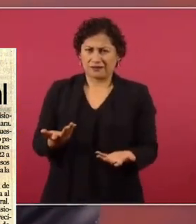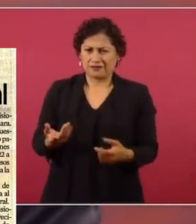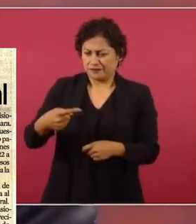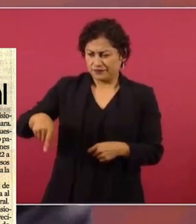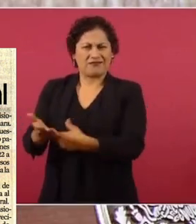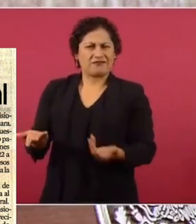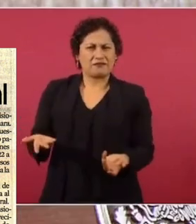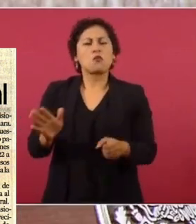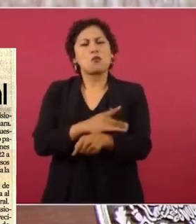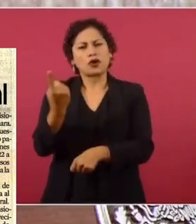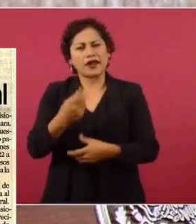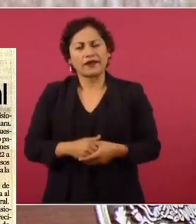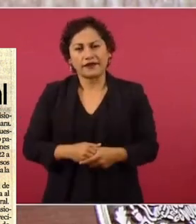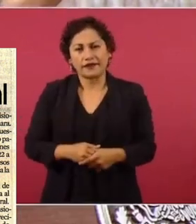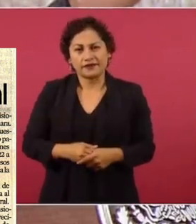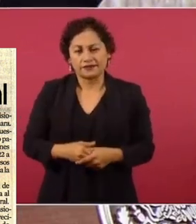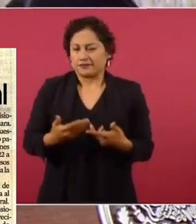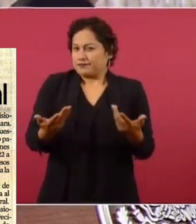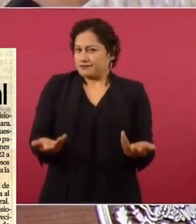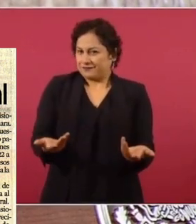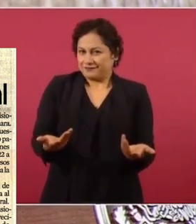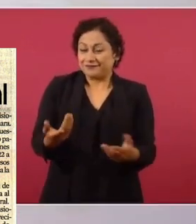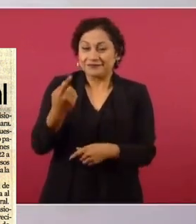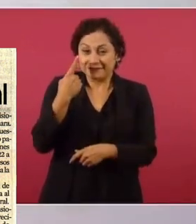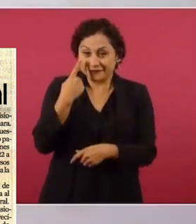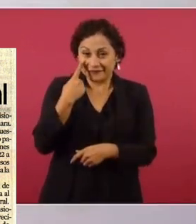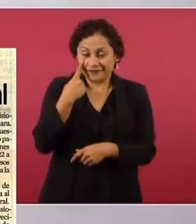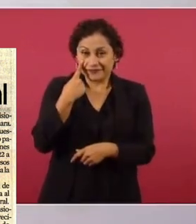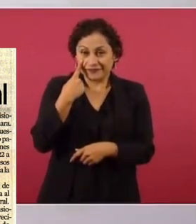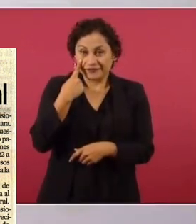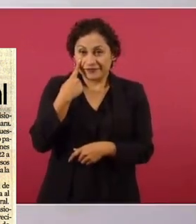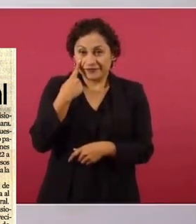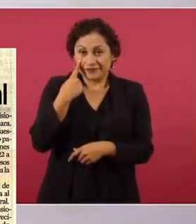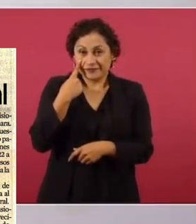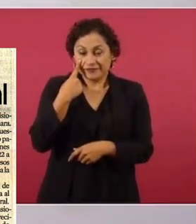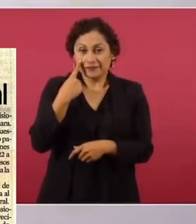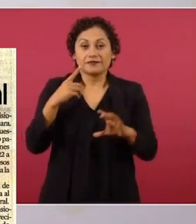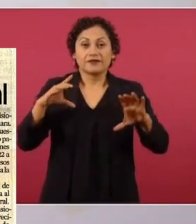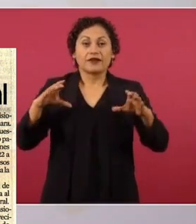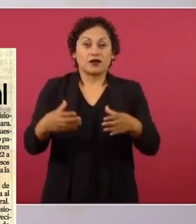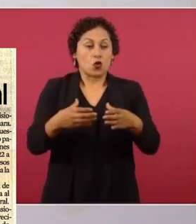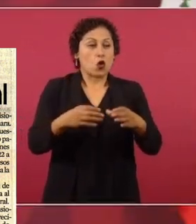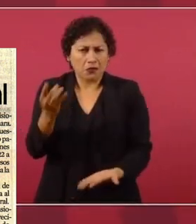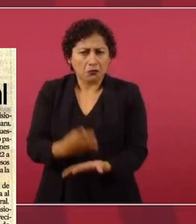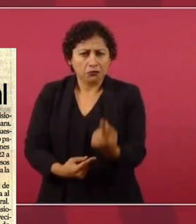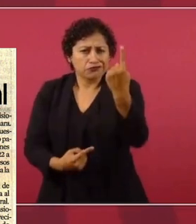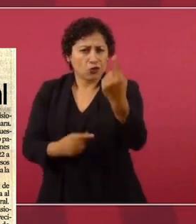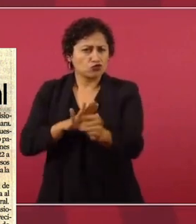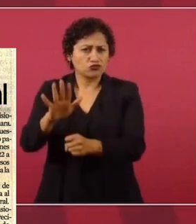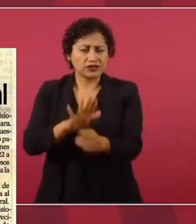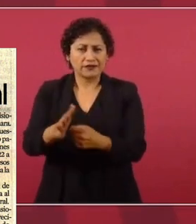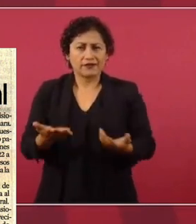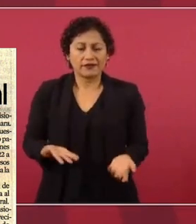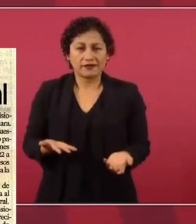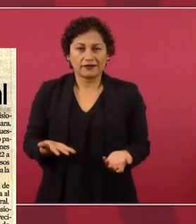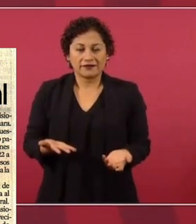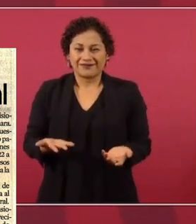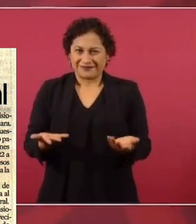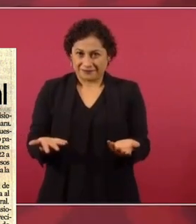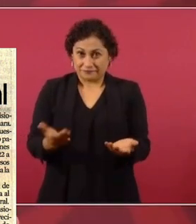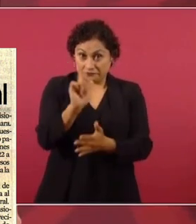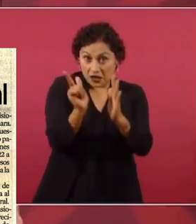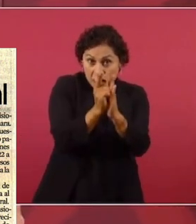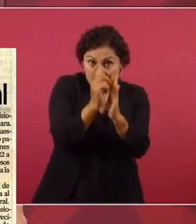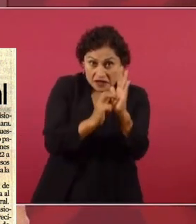se tengan 300? ¿Por qué vamos a tener 32 organismos para hacer elecciones si podemos tener uno? Entonces, eso es lo que